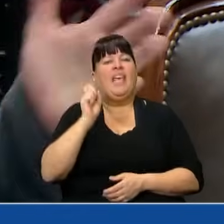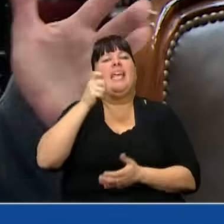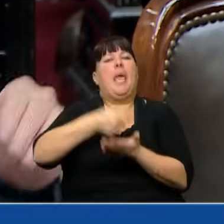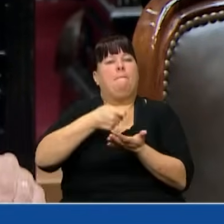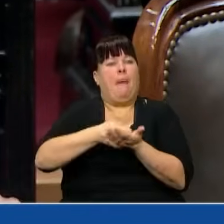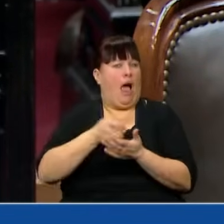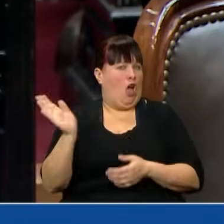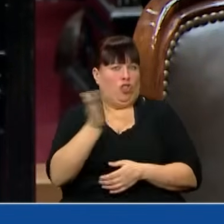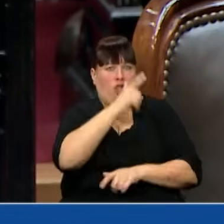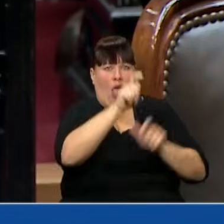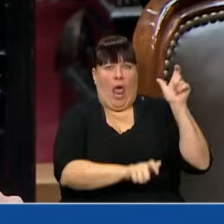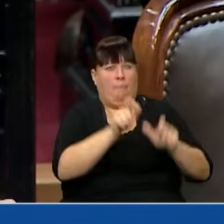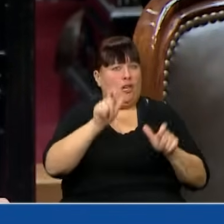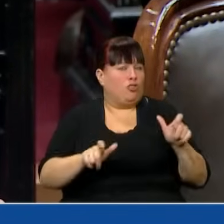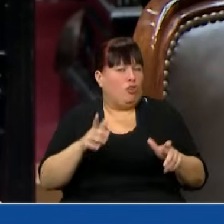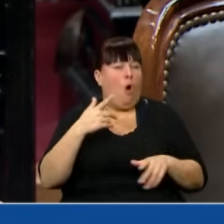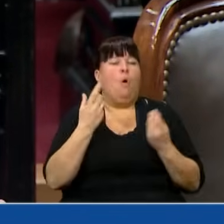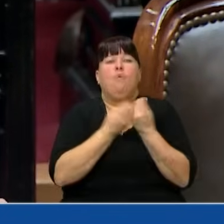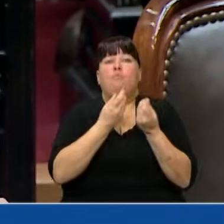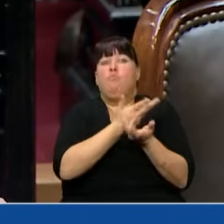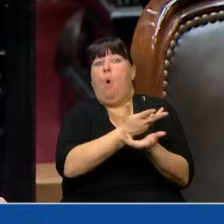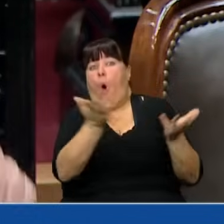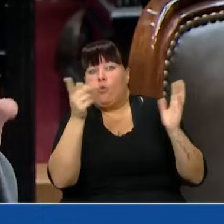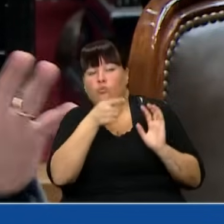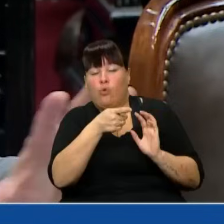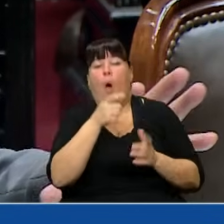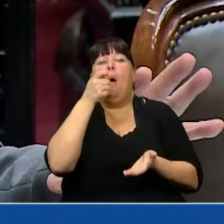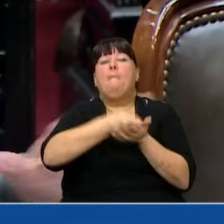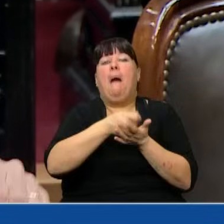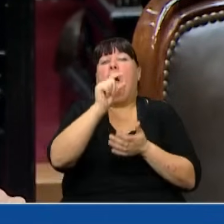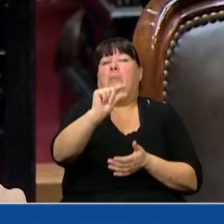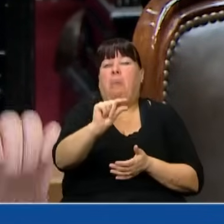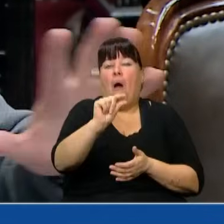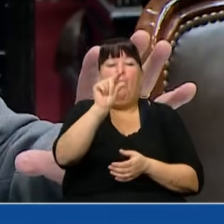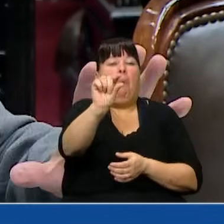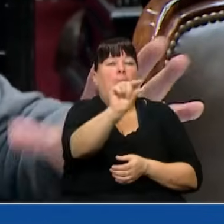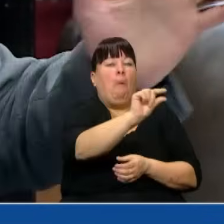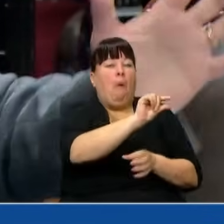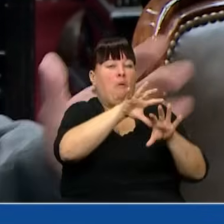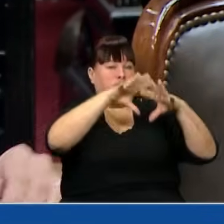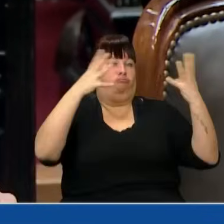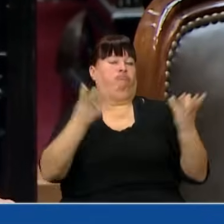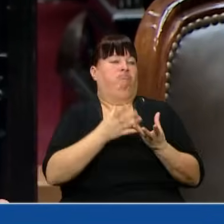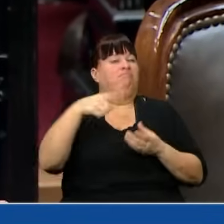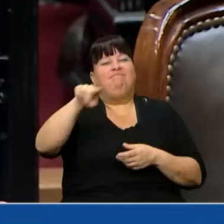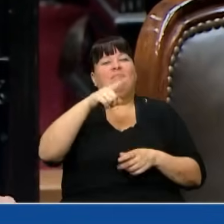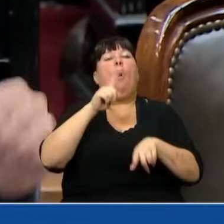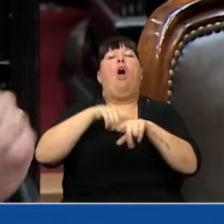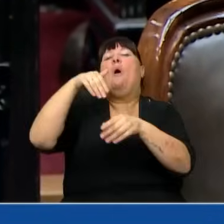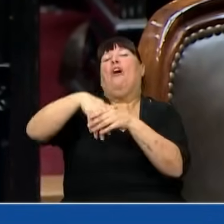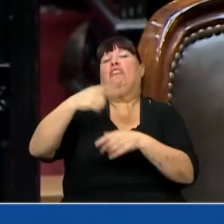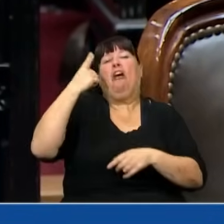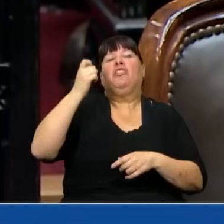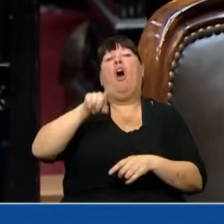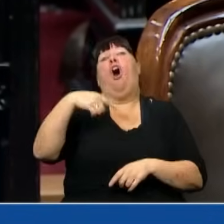pagan? Pagan todos los demás, que como son muchos y pagan poco, entonces quizás no se acuerden a la hora de votar